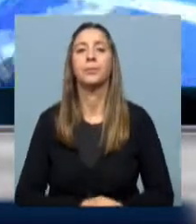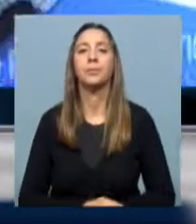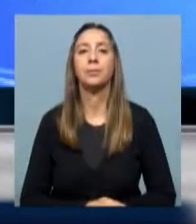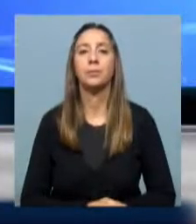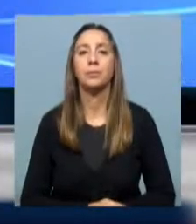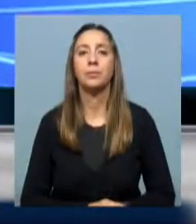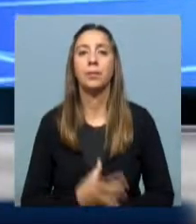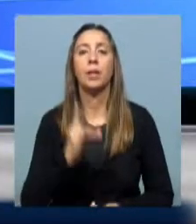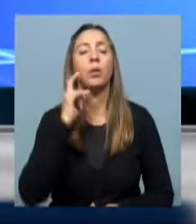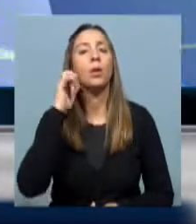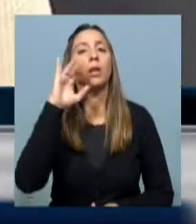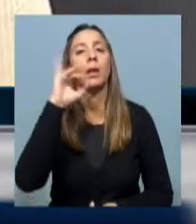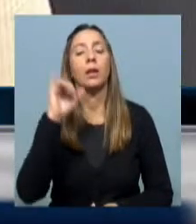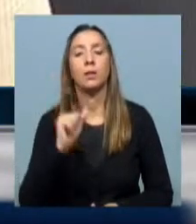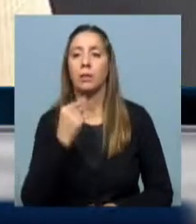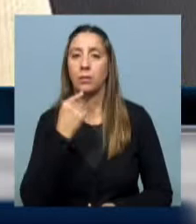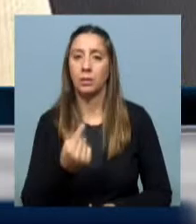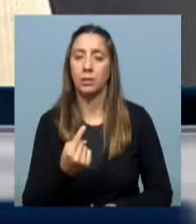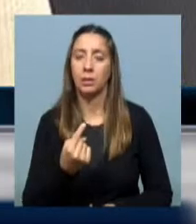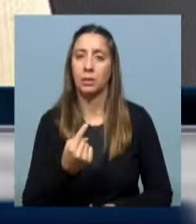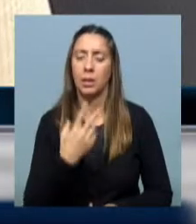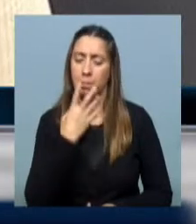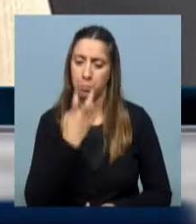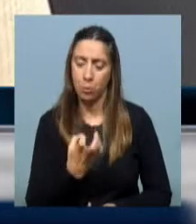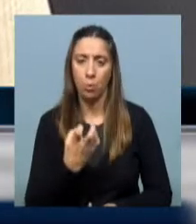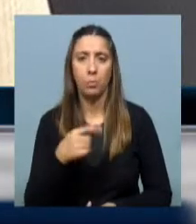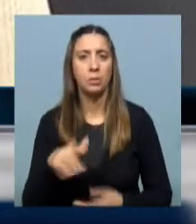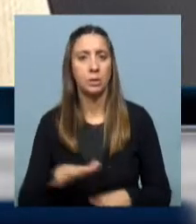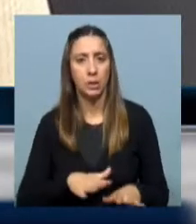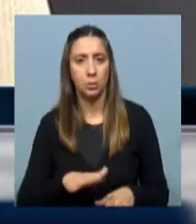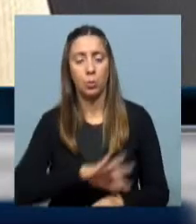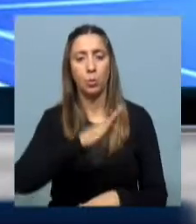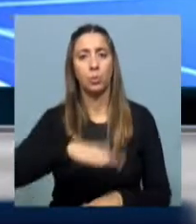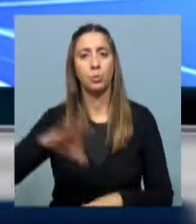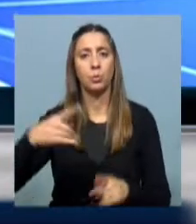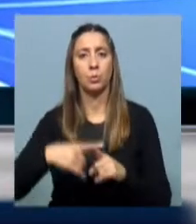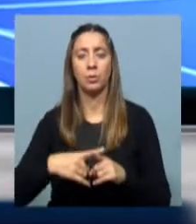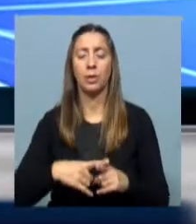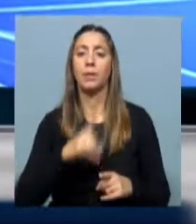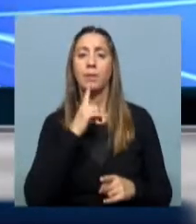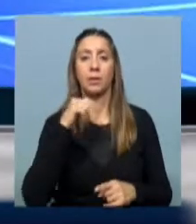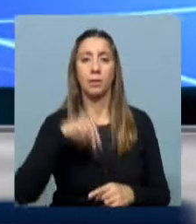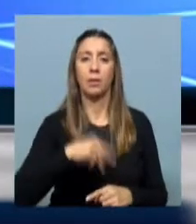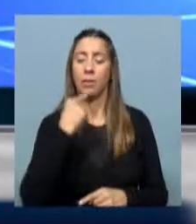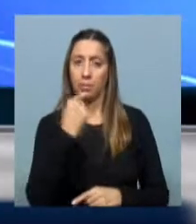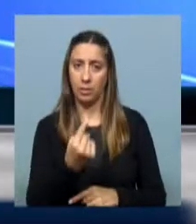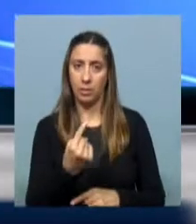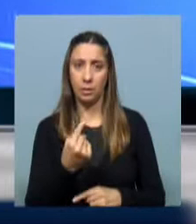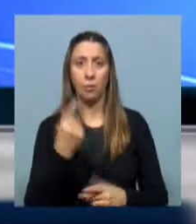de Aldo Alcaraz, que dice que, bueno, que tiene impotencia por lo que se ve en Villa de la Quebrada, y que en TN dicen que